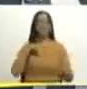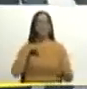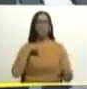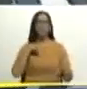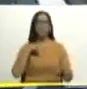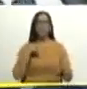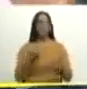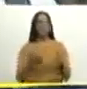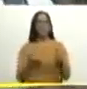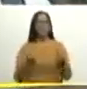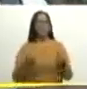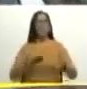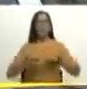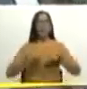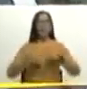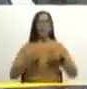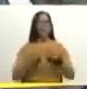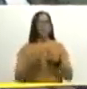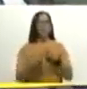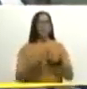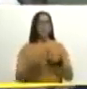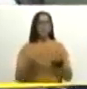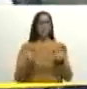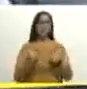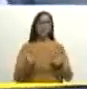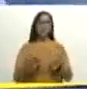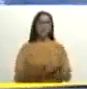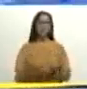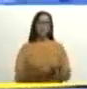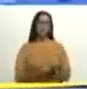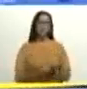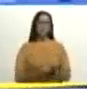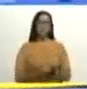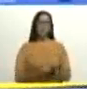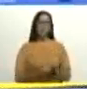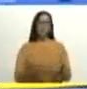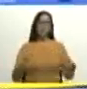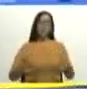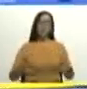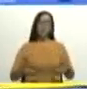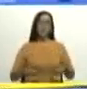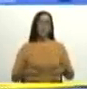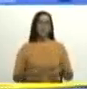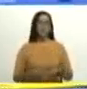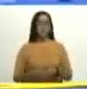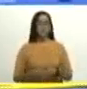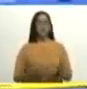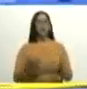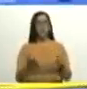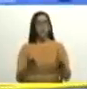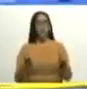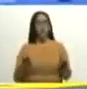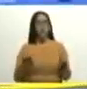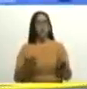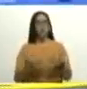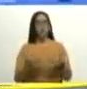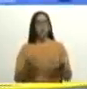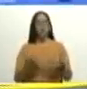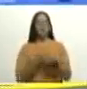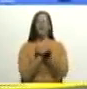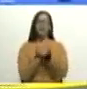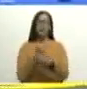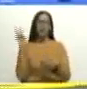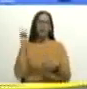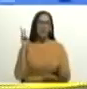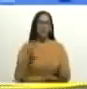que hemos logrado mover cosas sin nada. Con las vísceras. Lo hemos logrado. Por amor a